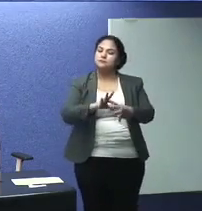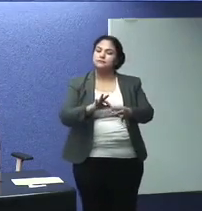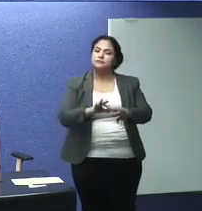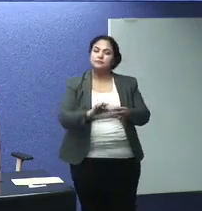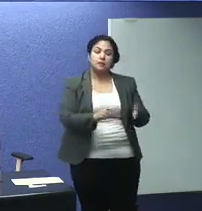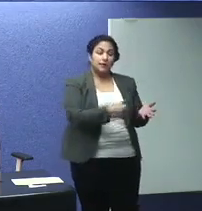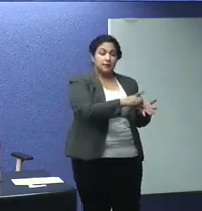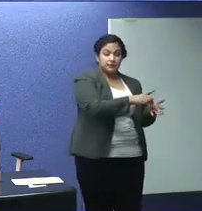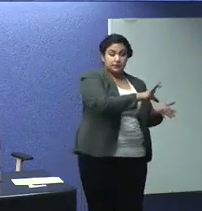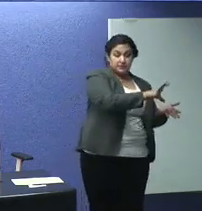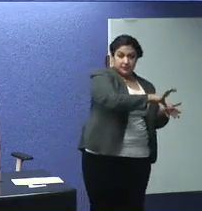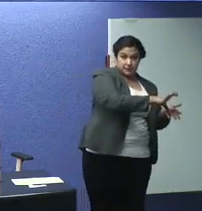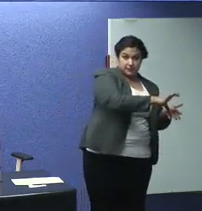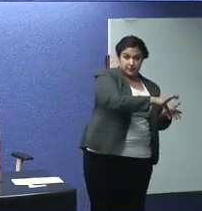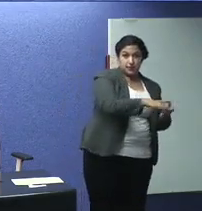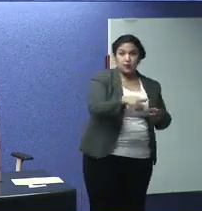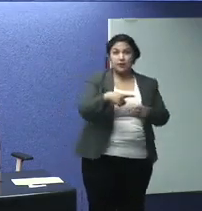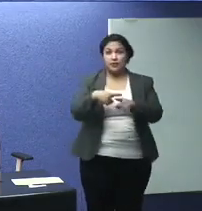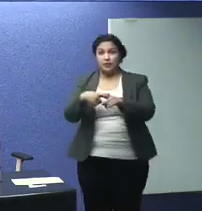distintas.